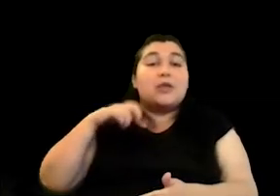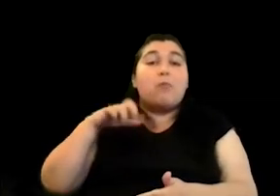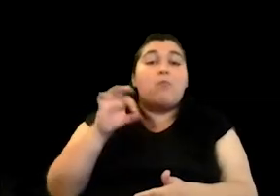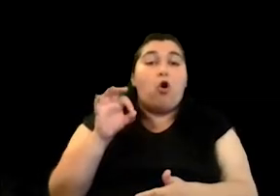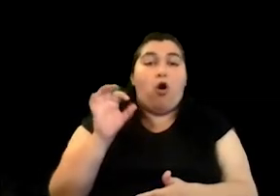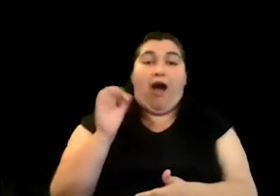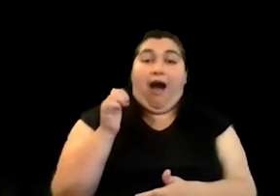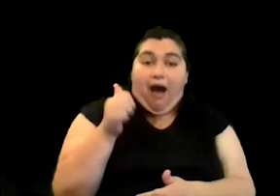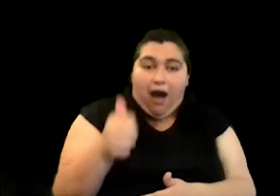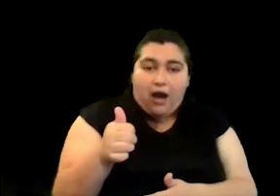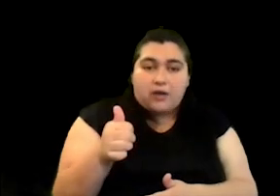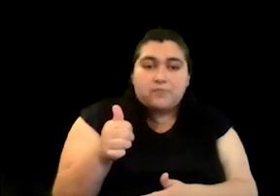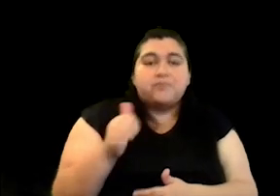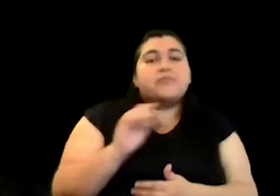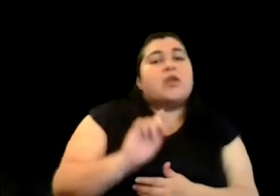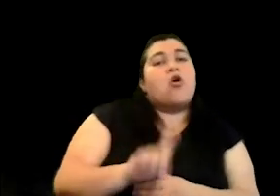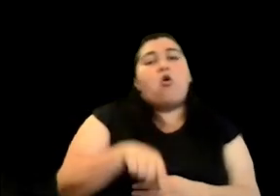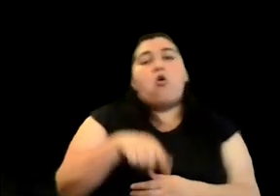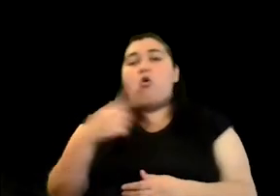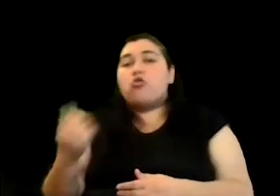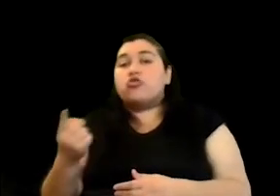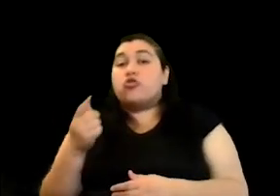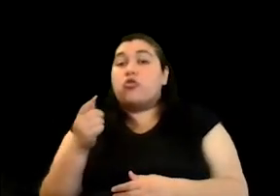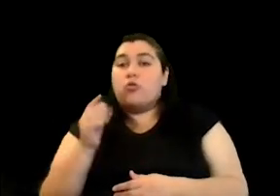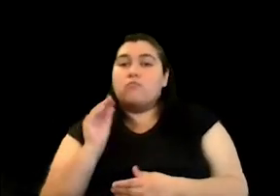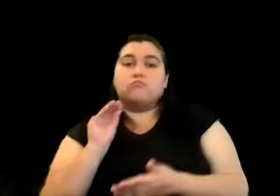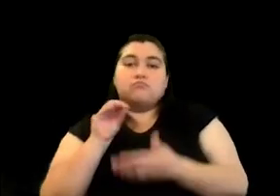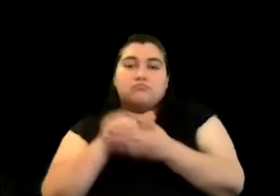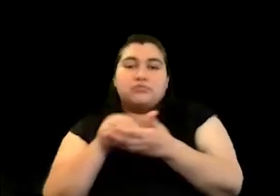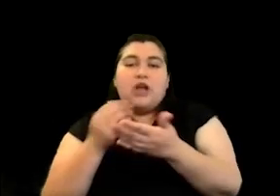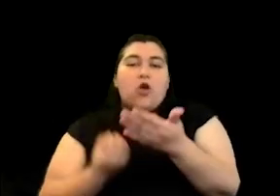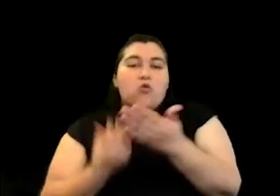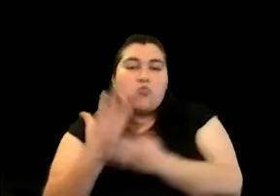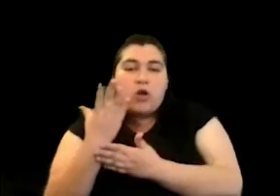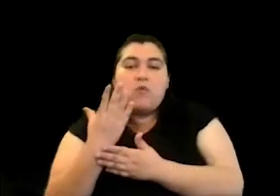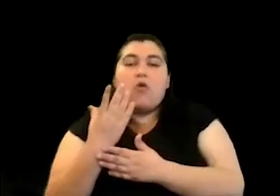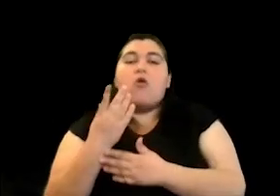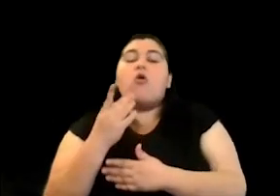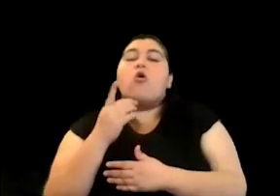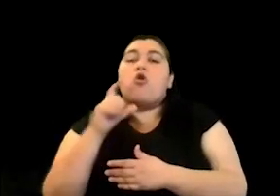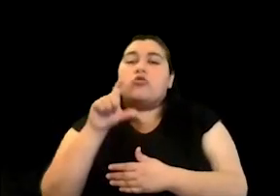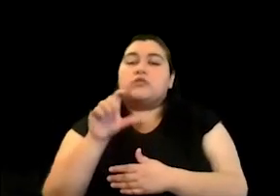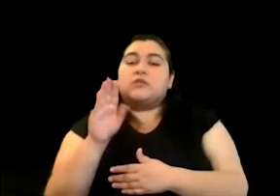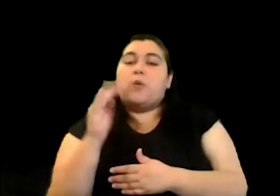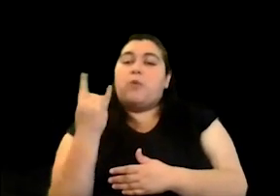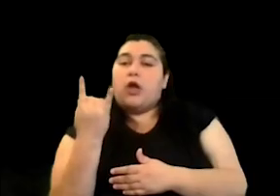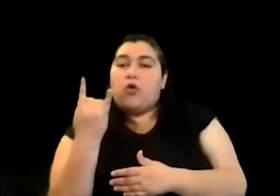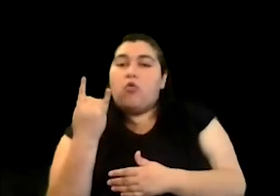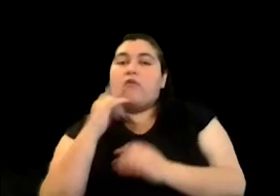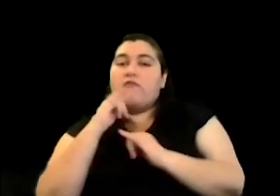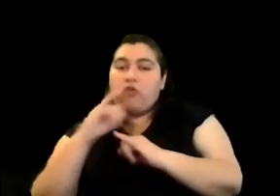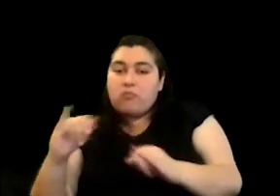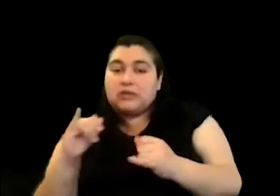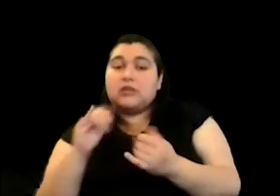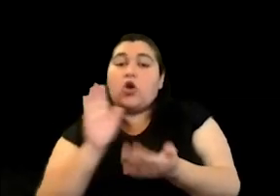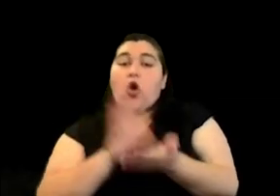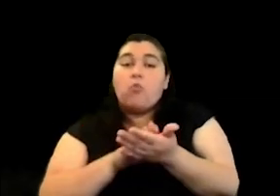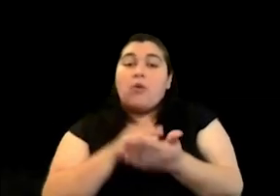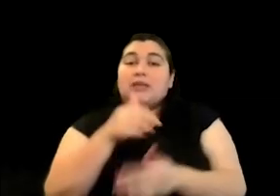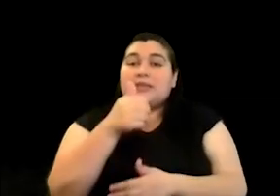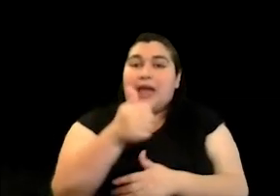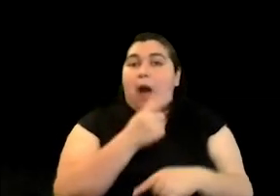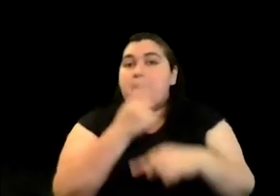habilitará comprobante A con pago en CBU informada, comprobante A con la leyenda